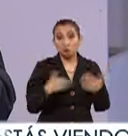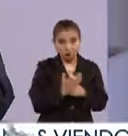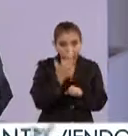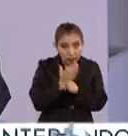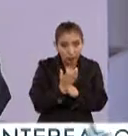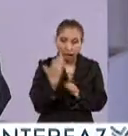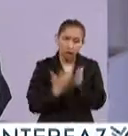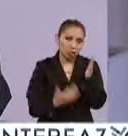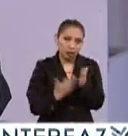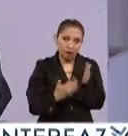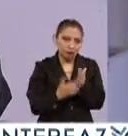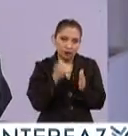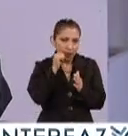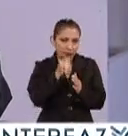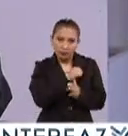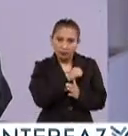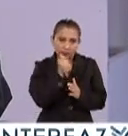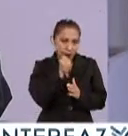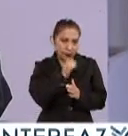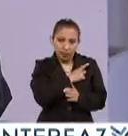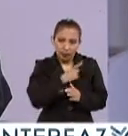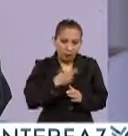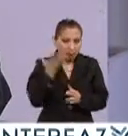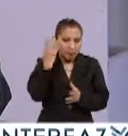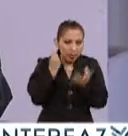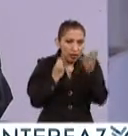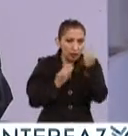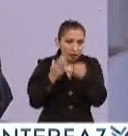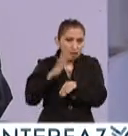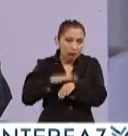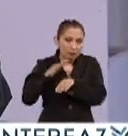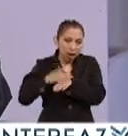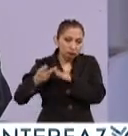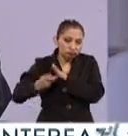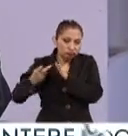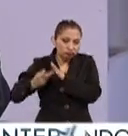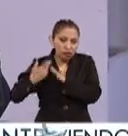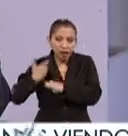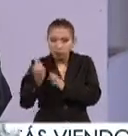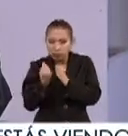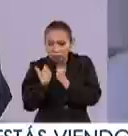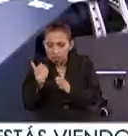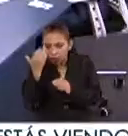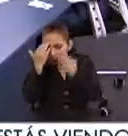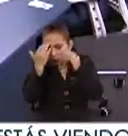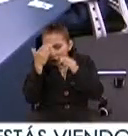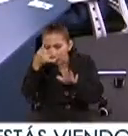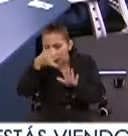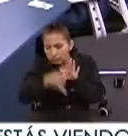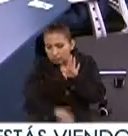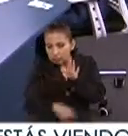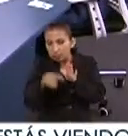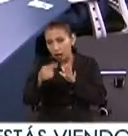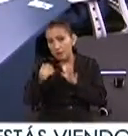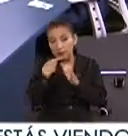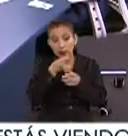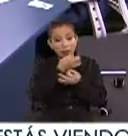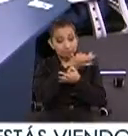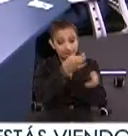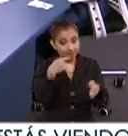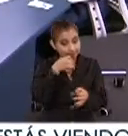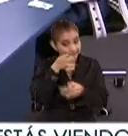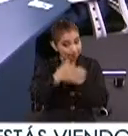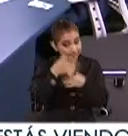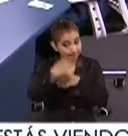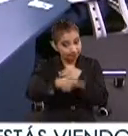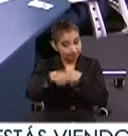suficiente. Siempre tenemos que seguir actualizándonos, siempre tenemos que seguir capacitándonos y siempre tenemos que tener a la gente consciente de